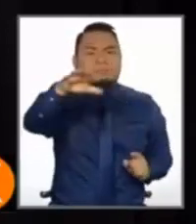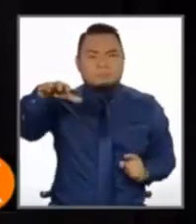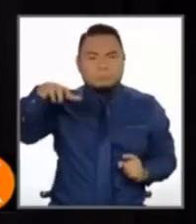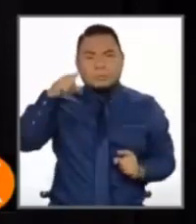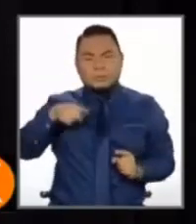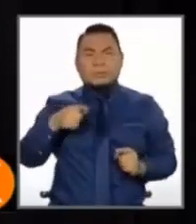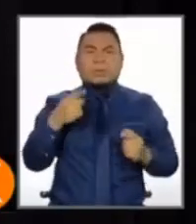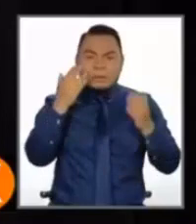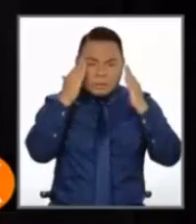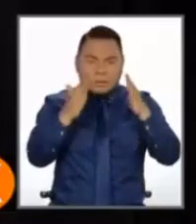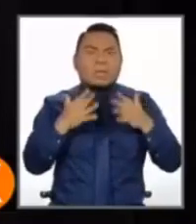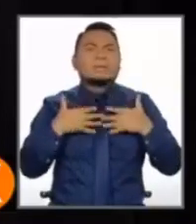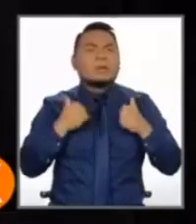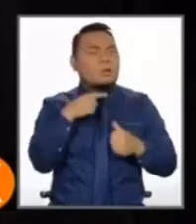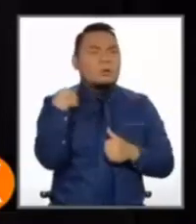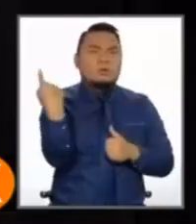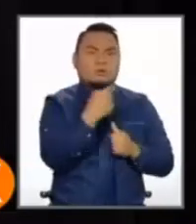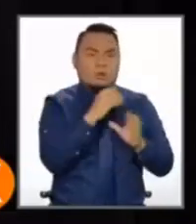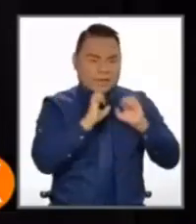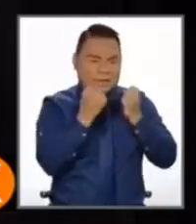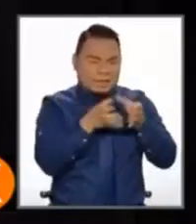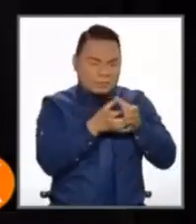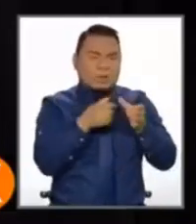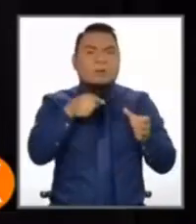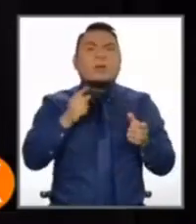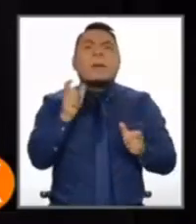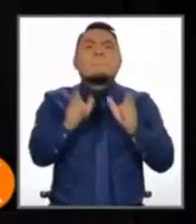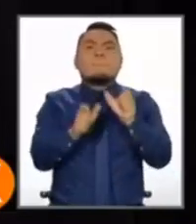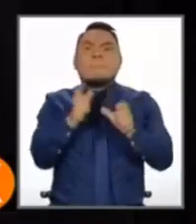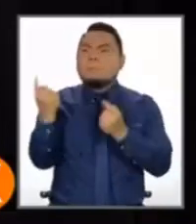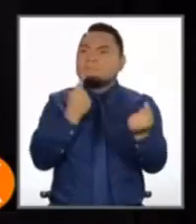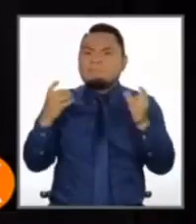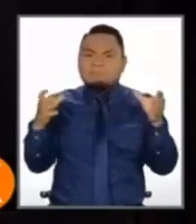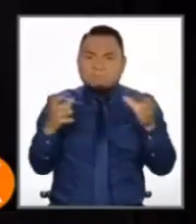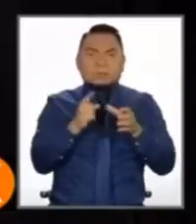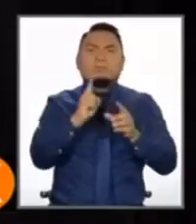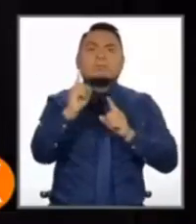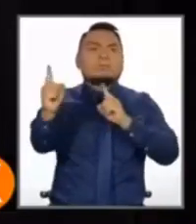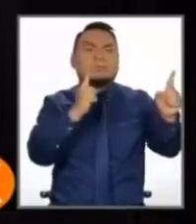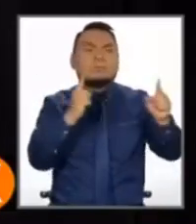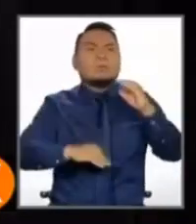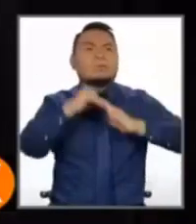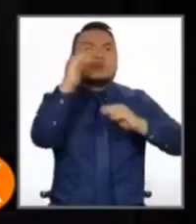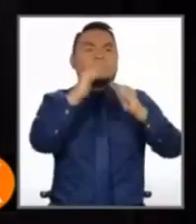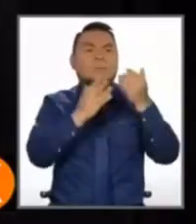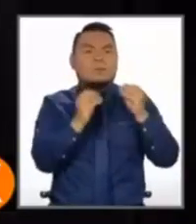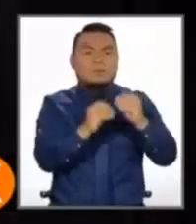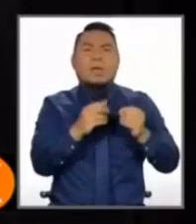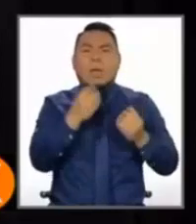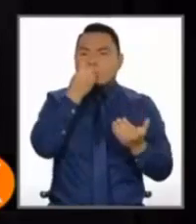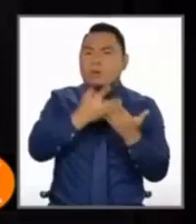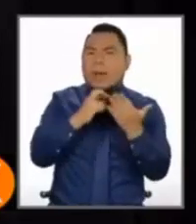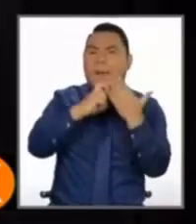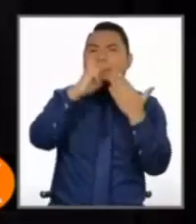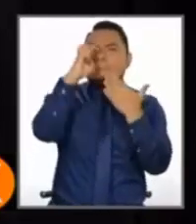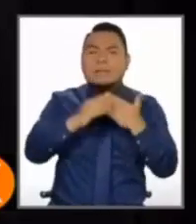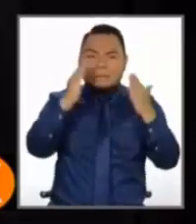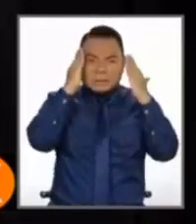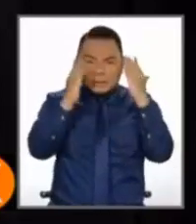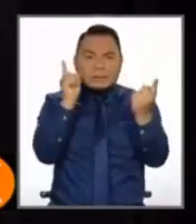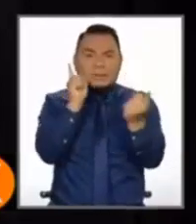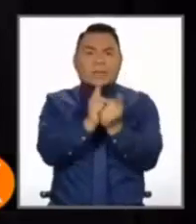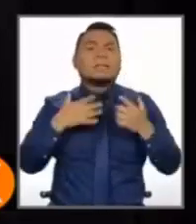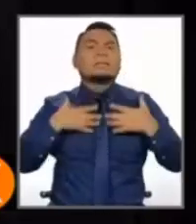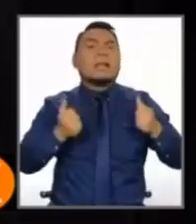los actores, todos los equipos, recurso humano, estructura, infraestructura para implementar un buen plan de